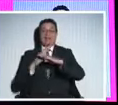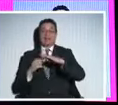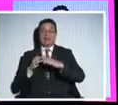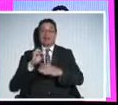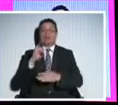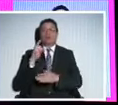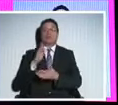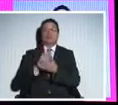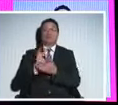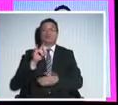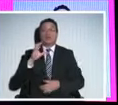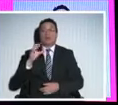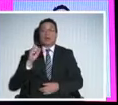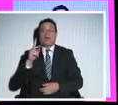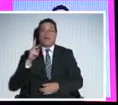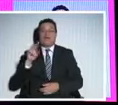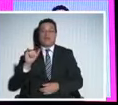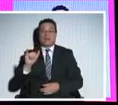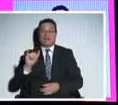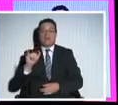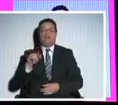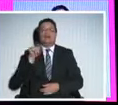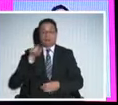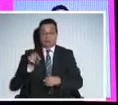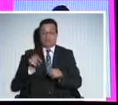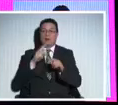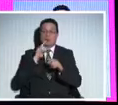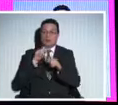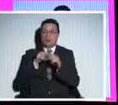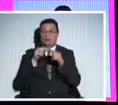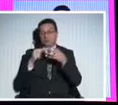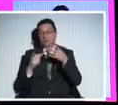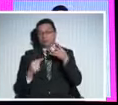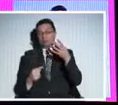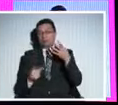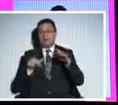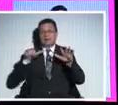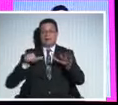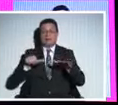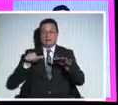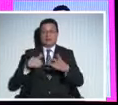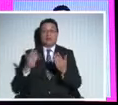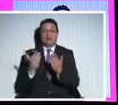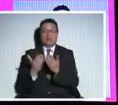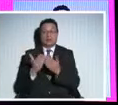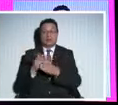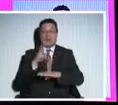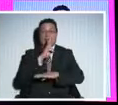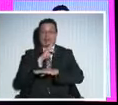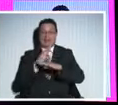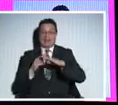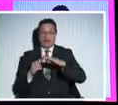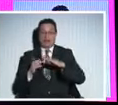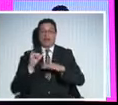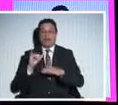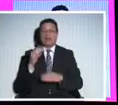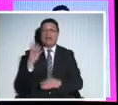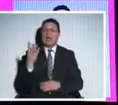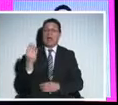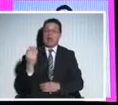Puchuncaví. Su cobertura alcanzó un total de 16 establecimientos en Quinteros y